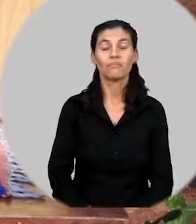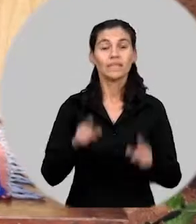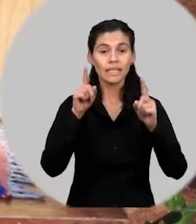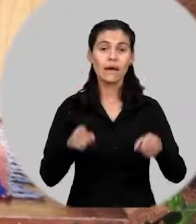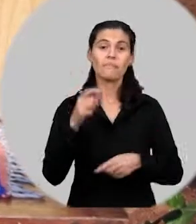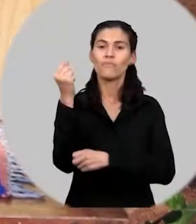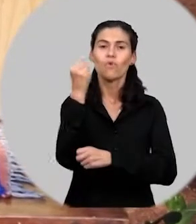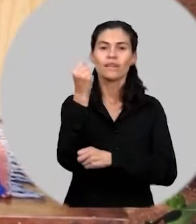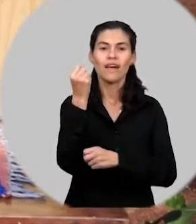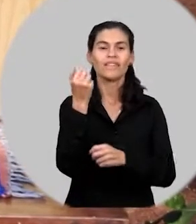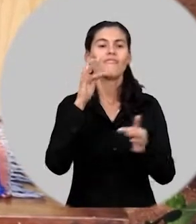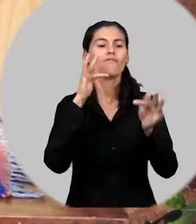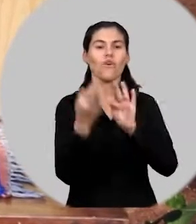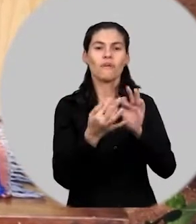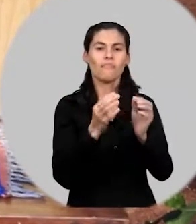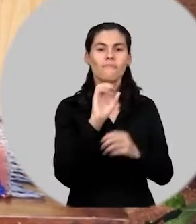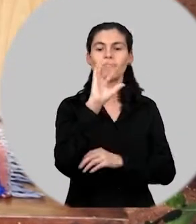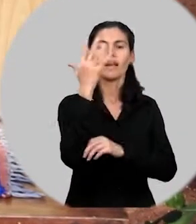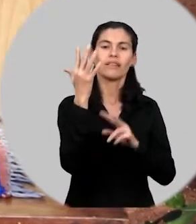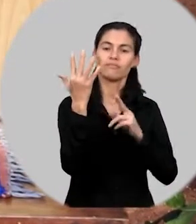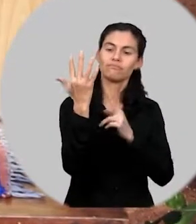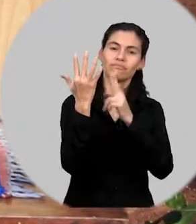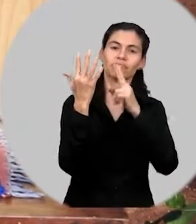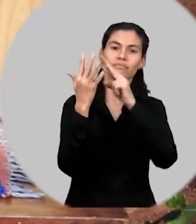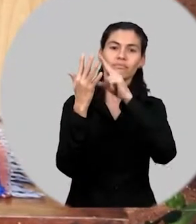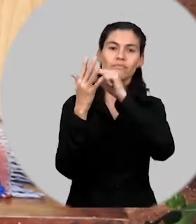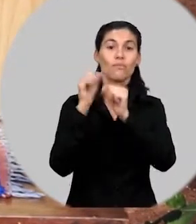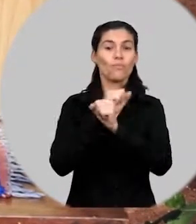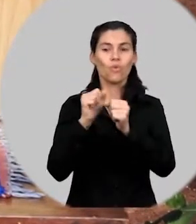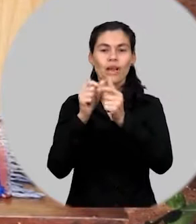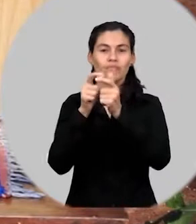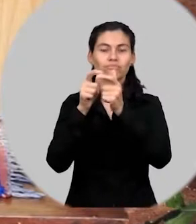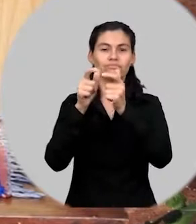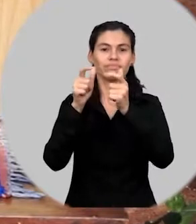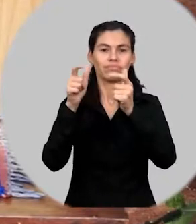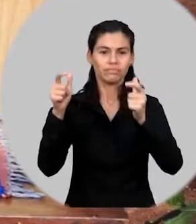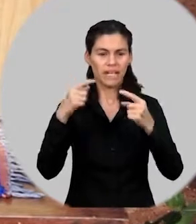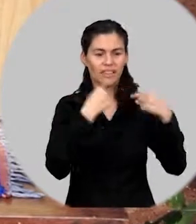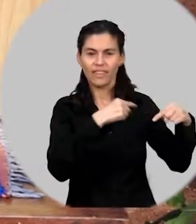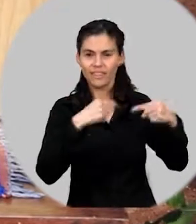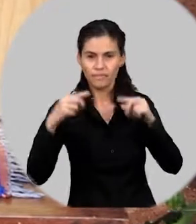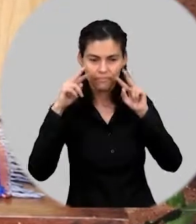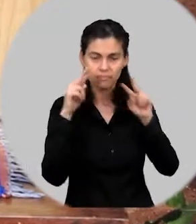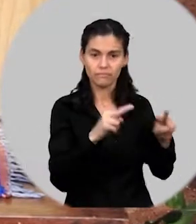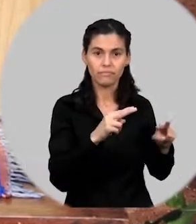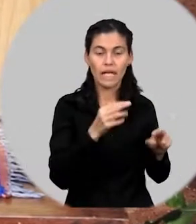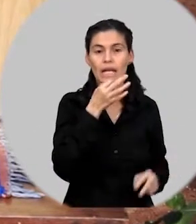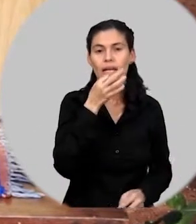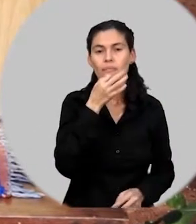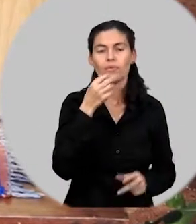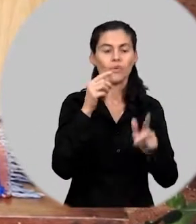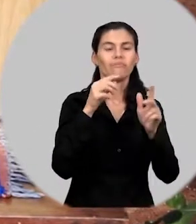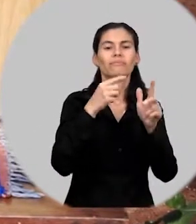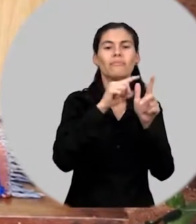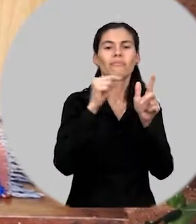Es muy importante la poda correcta para el crecimiento adecuado de todas las variedades que tenemos aquí. Por